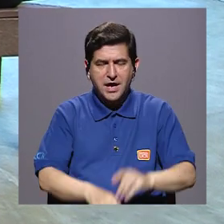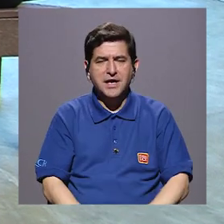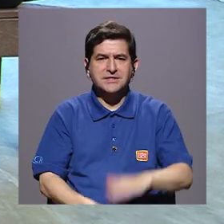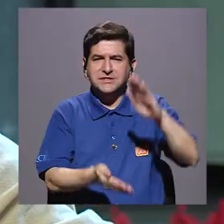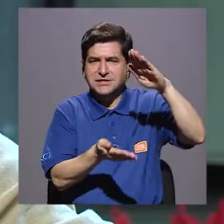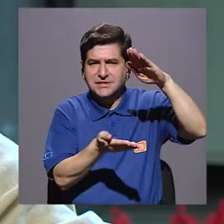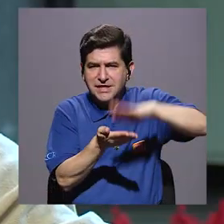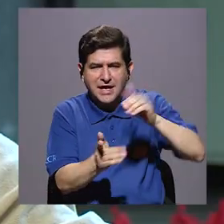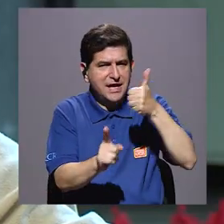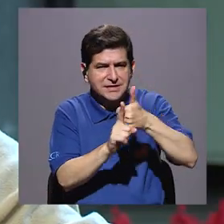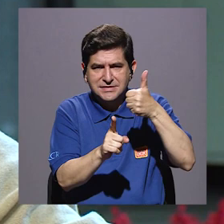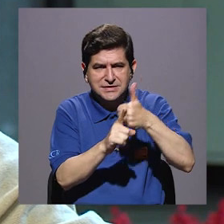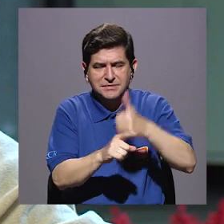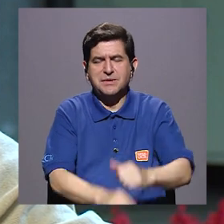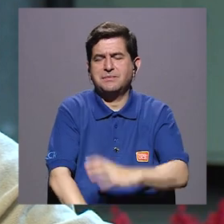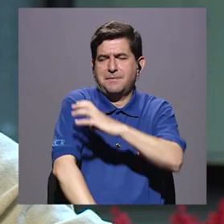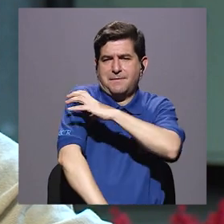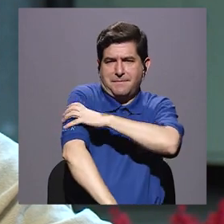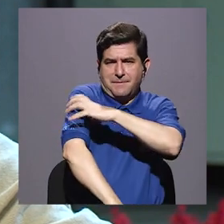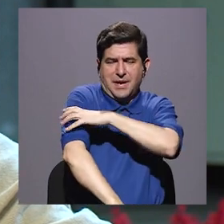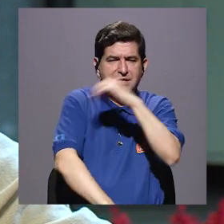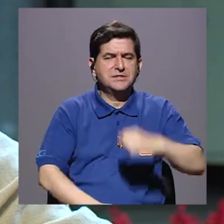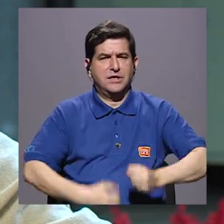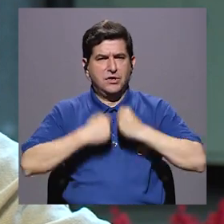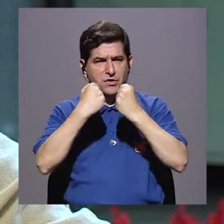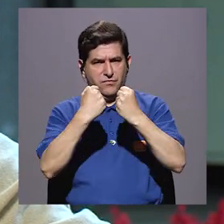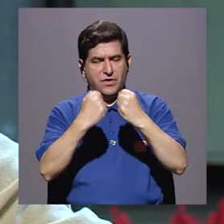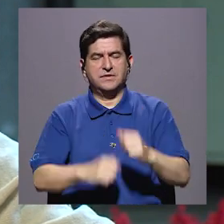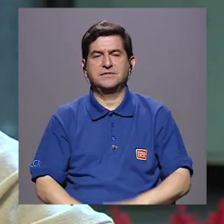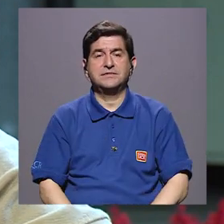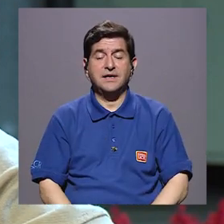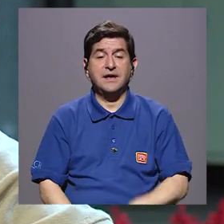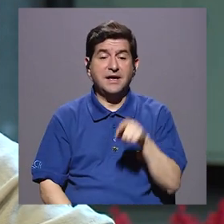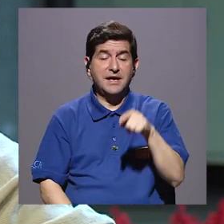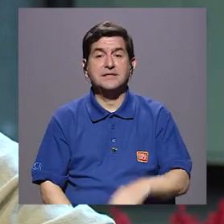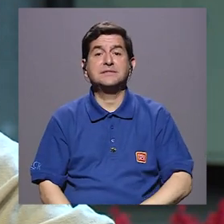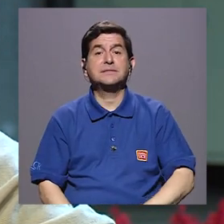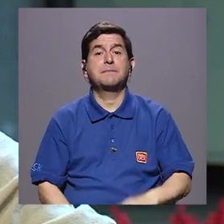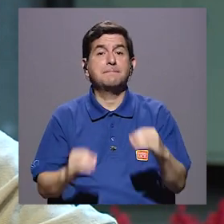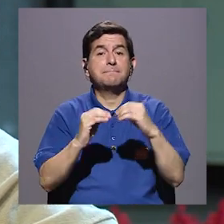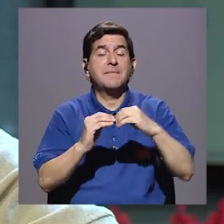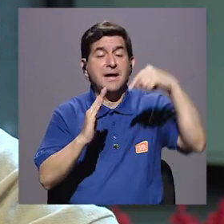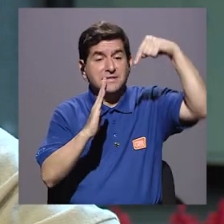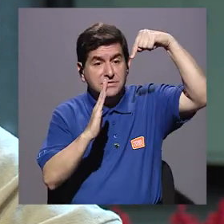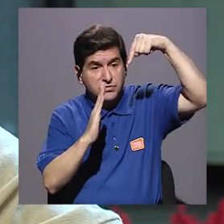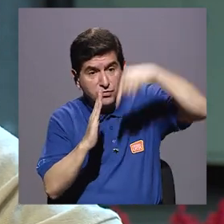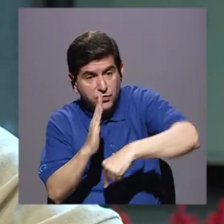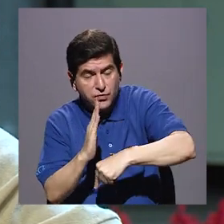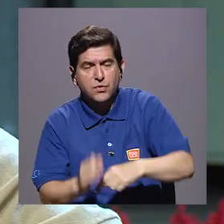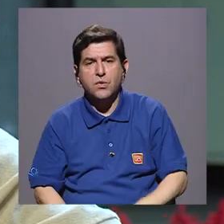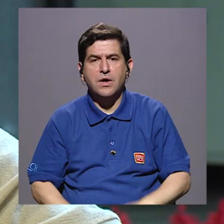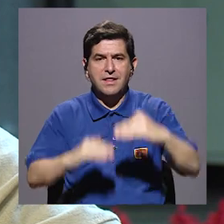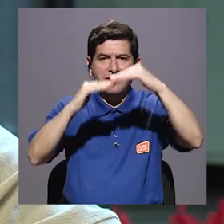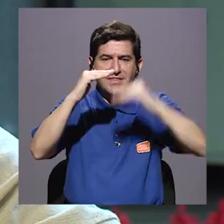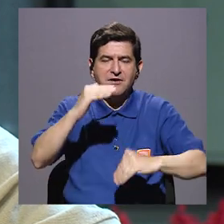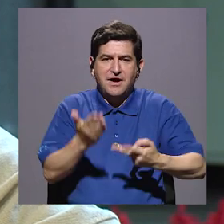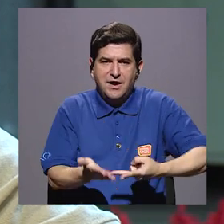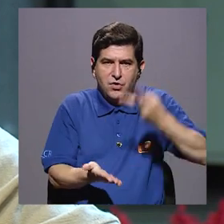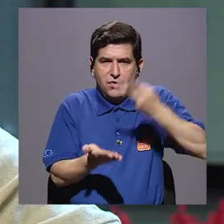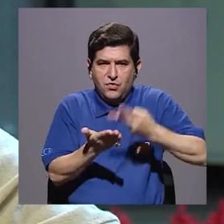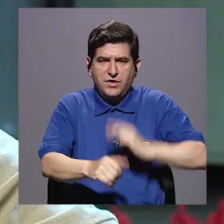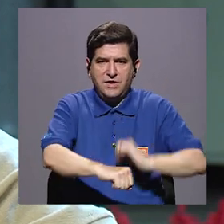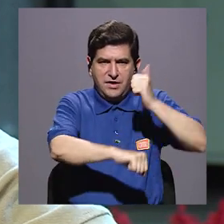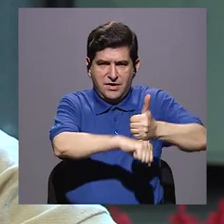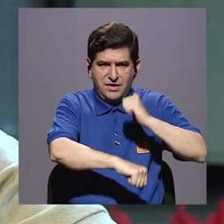la disminución como tal de la masa y fuerza muscular, sino es cuando hay un decaimiento importante por debajo de valores de referencia